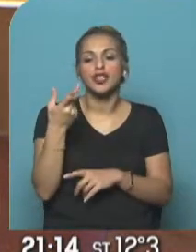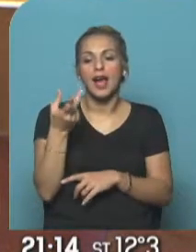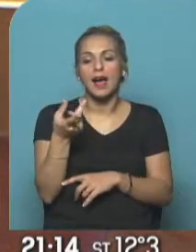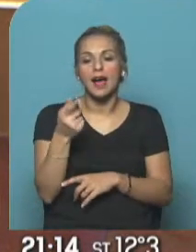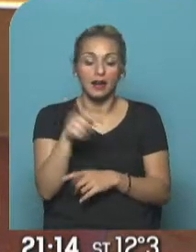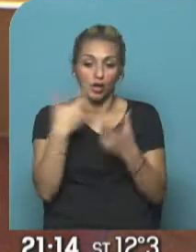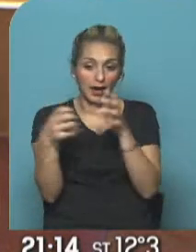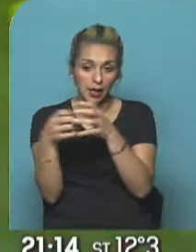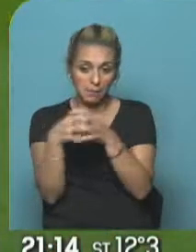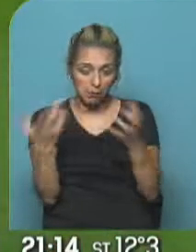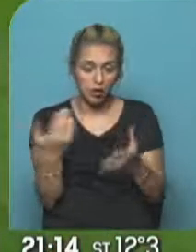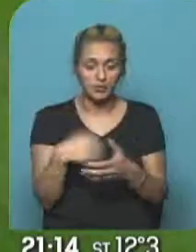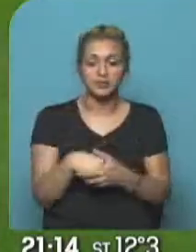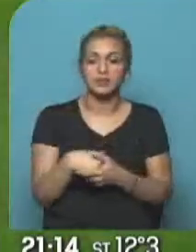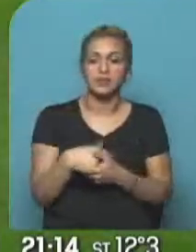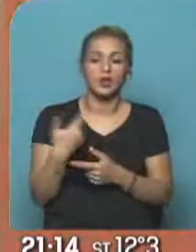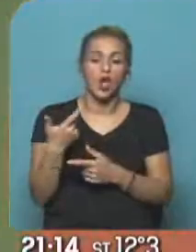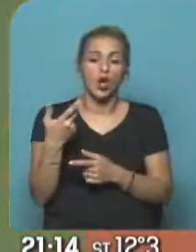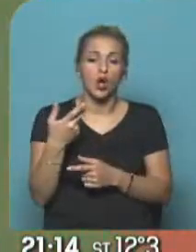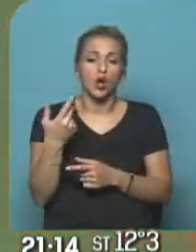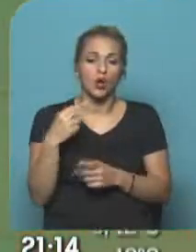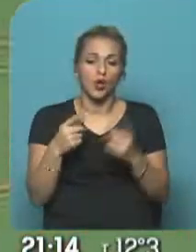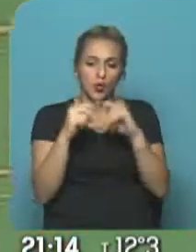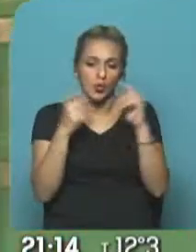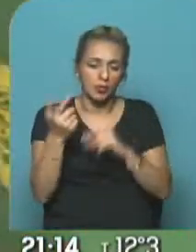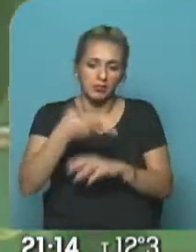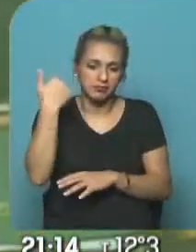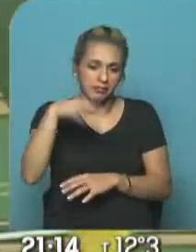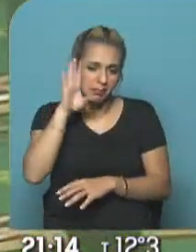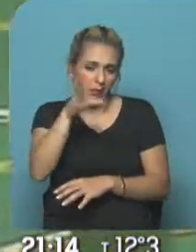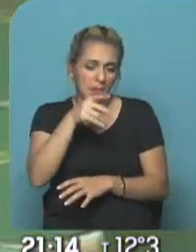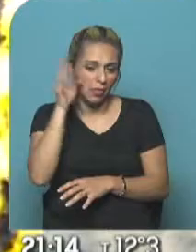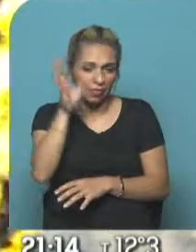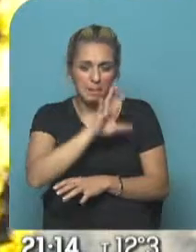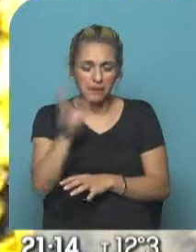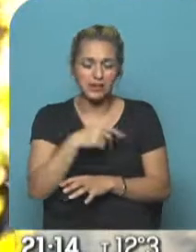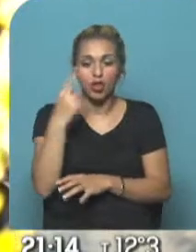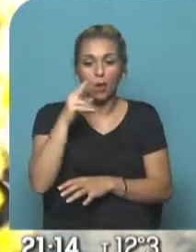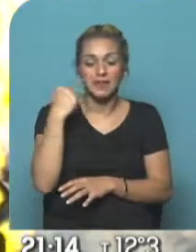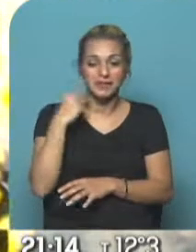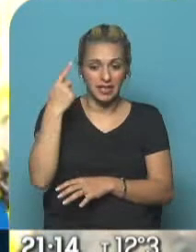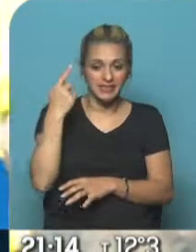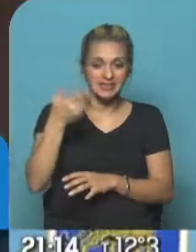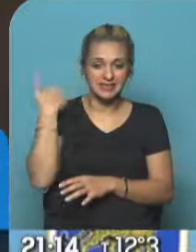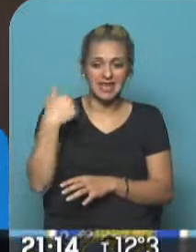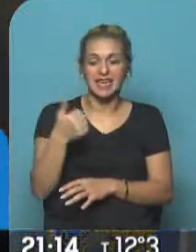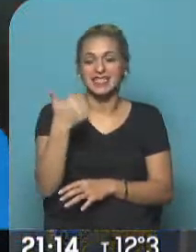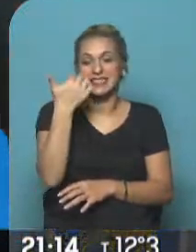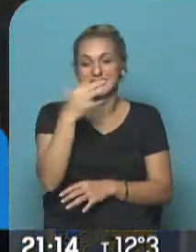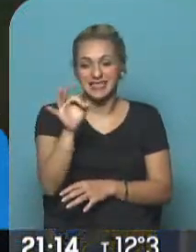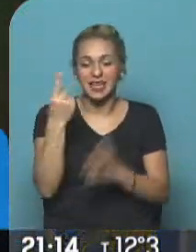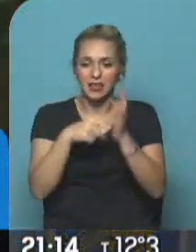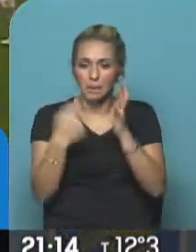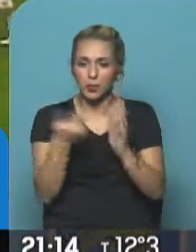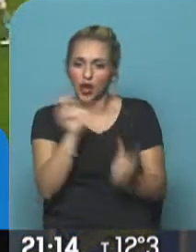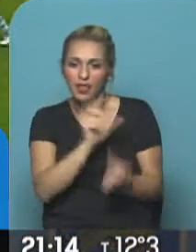mayor derrota en cuanto a lo numérico, la segunda mayor luego de aquella de Soweto en 2013, donde hubo 60 puntos